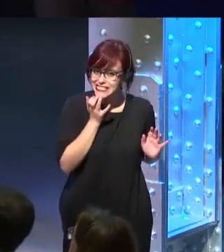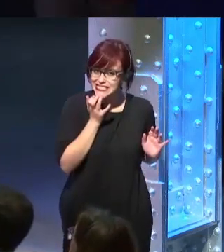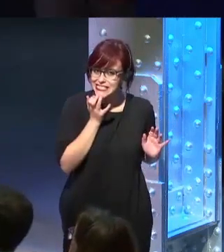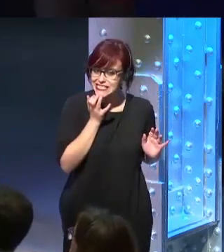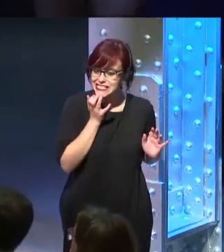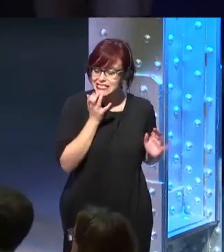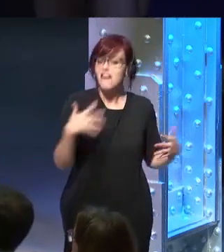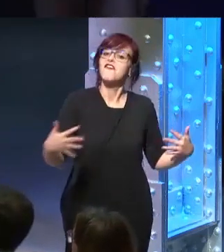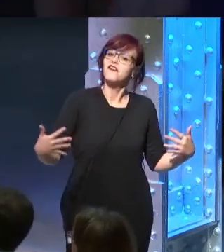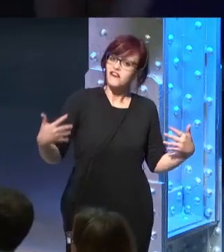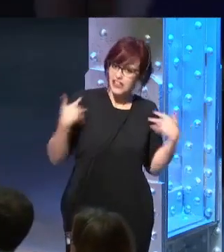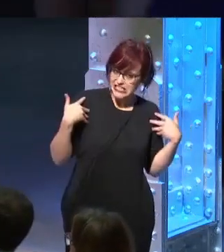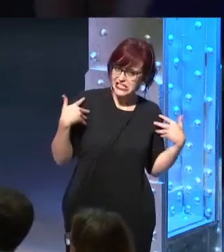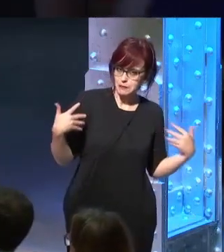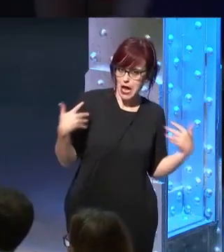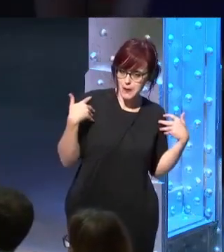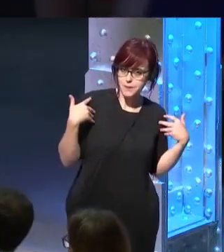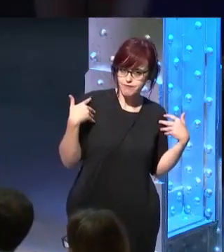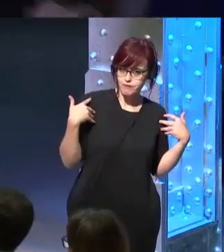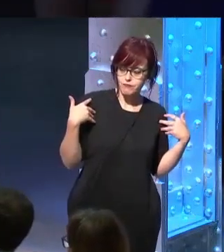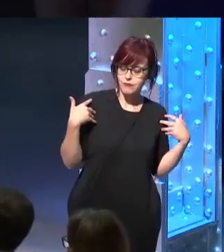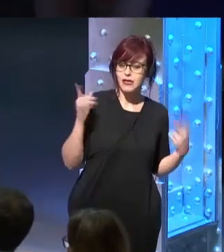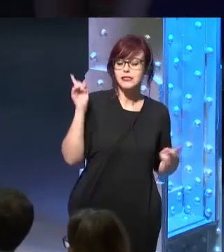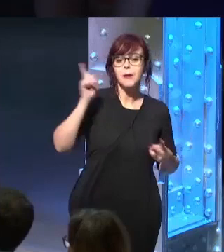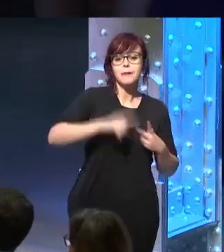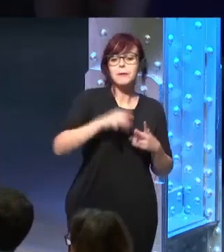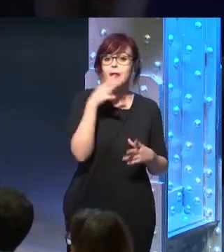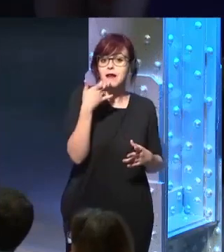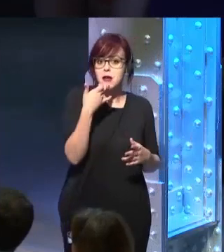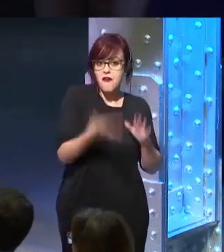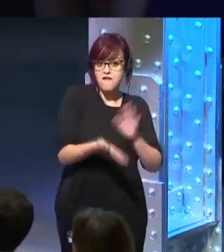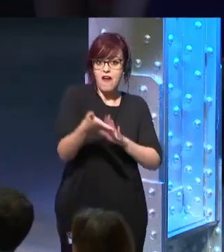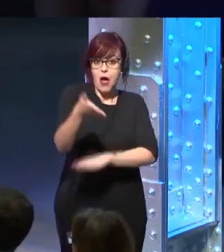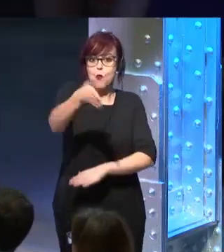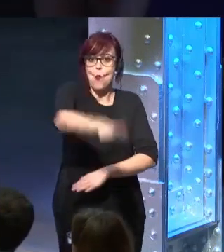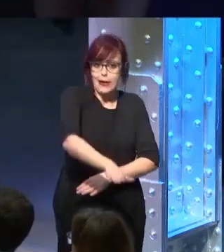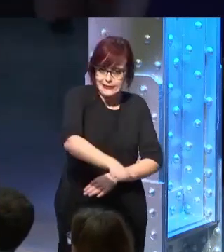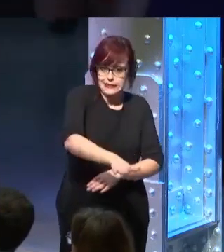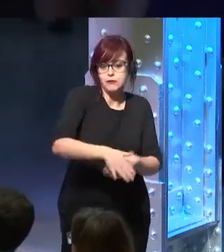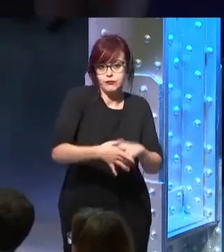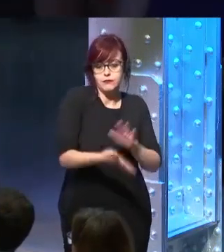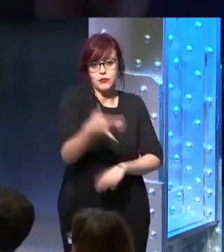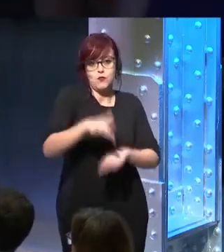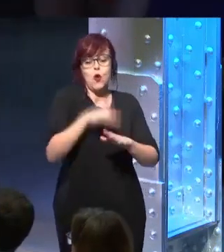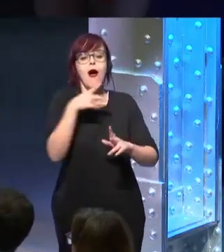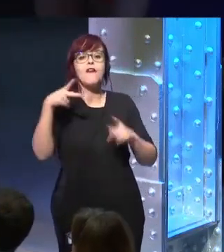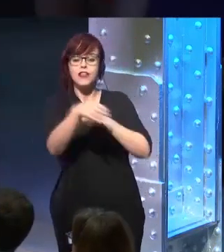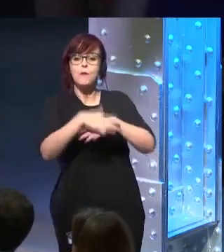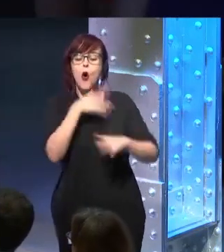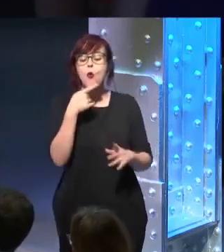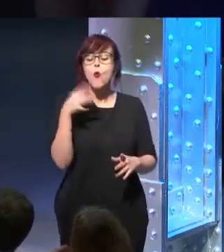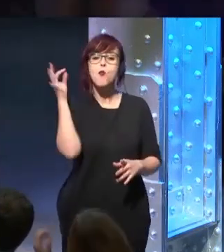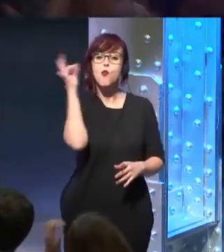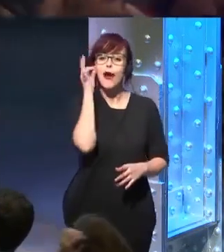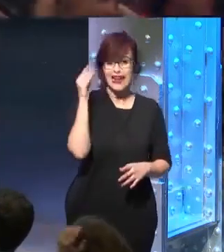y normalmente para evitar su propia muerte. Muchas veces las mujeres cristianas que están